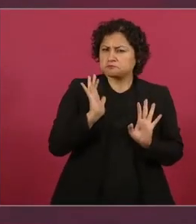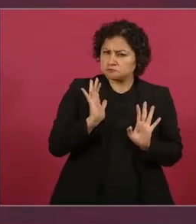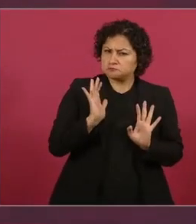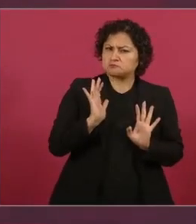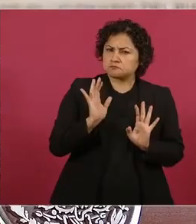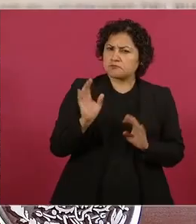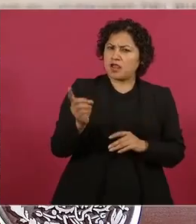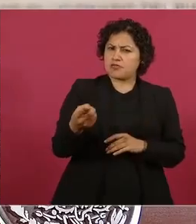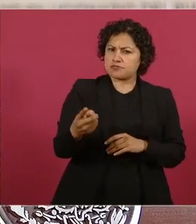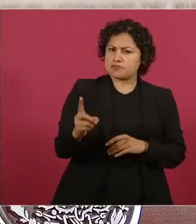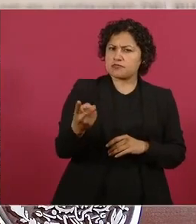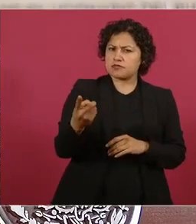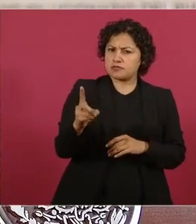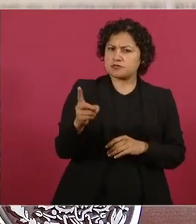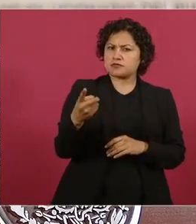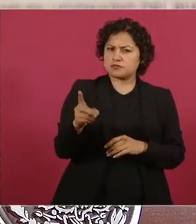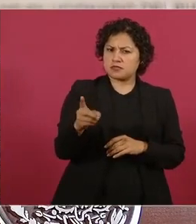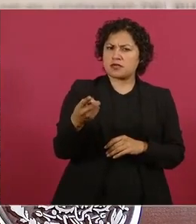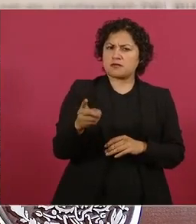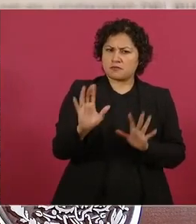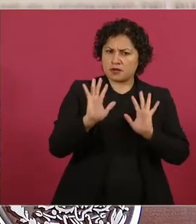en diciembre va a volar